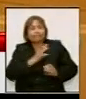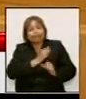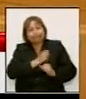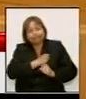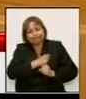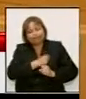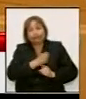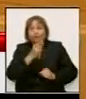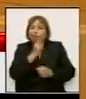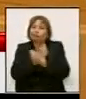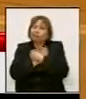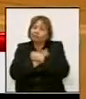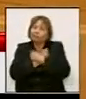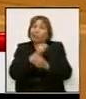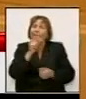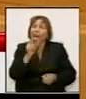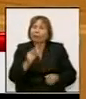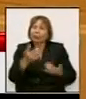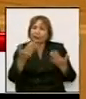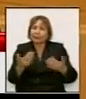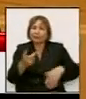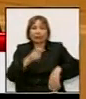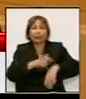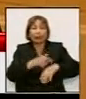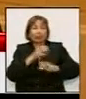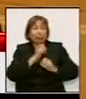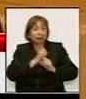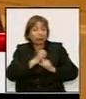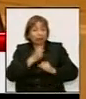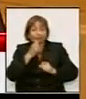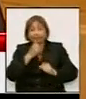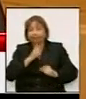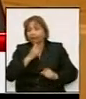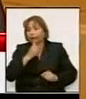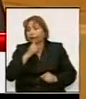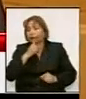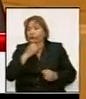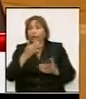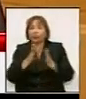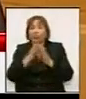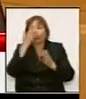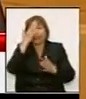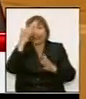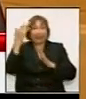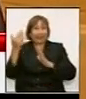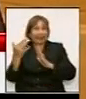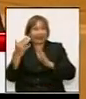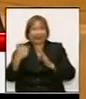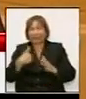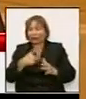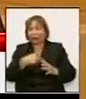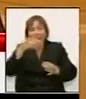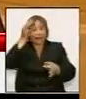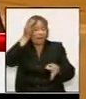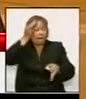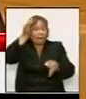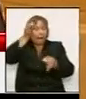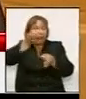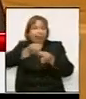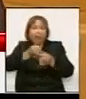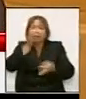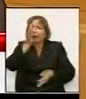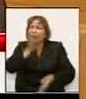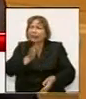querido, pero en este momento de dolor podemos decir, llenos de esperanza en nuestra fe, bendito